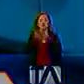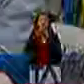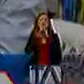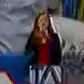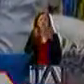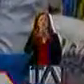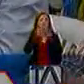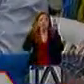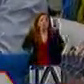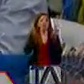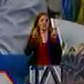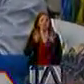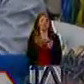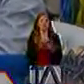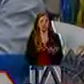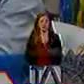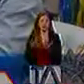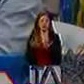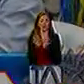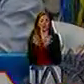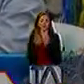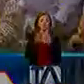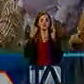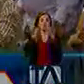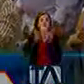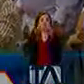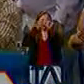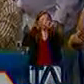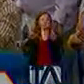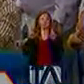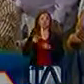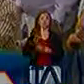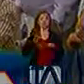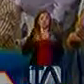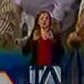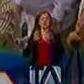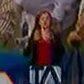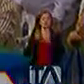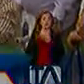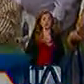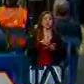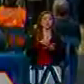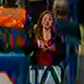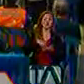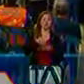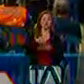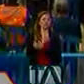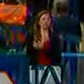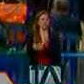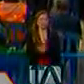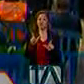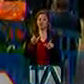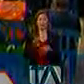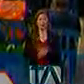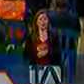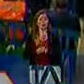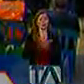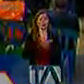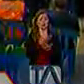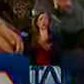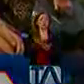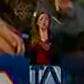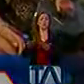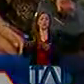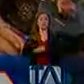concesión. Según el secretario general del Comité de Empresa, las conversaciones servirán para despejar dudas y poner sobre la mesa un pliego de